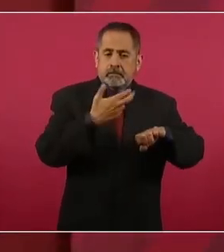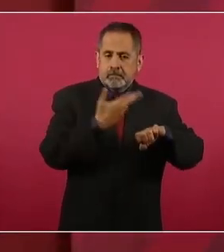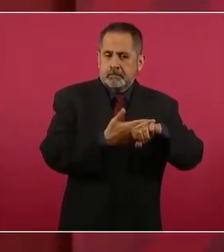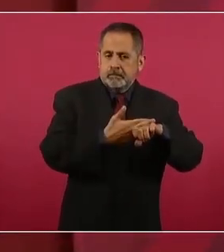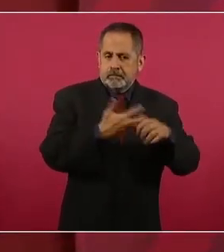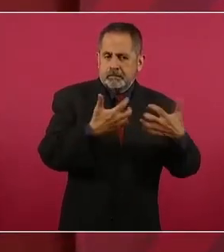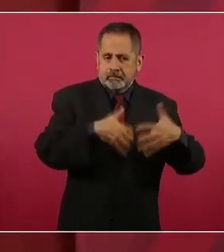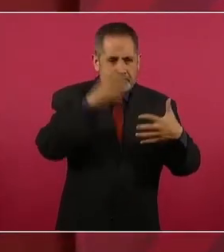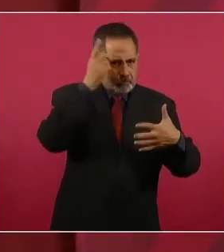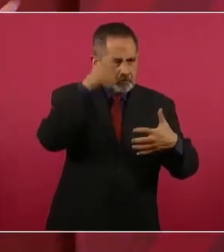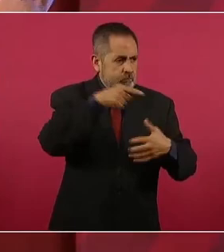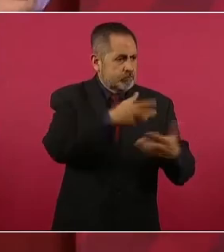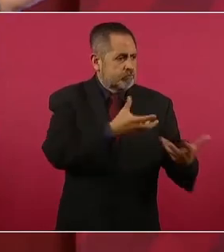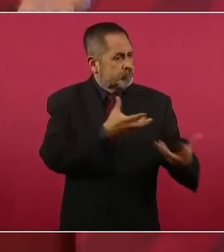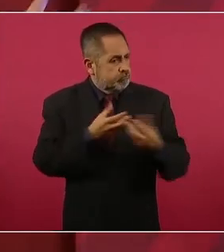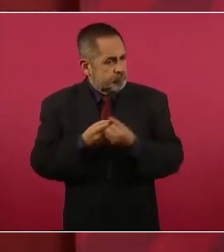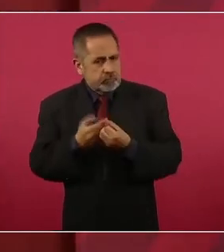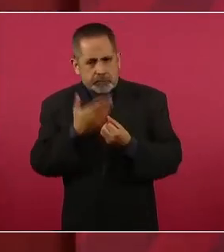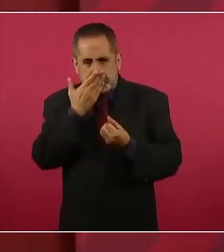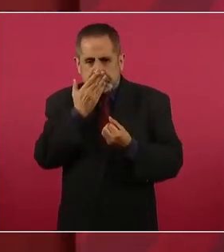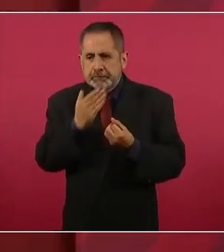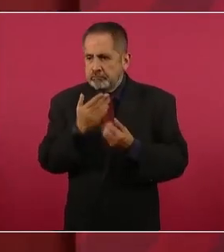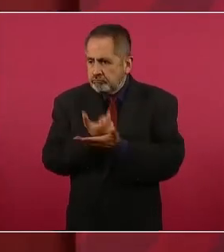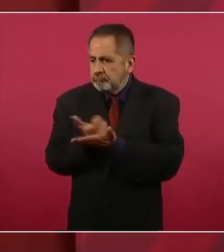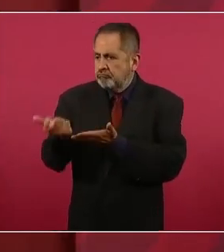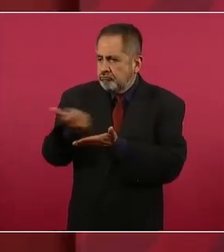con los empresarios, logramos esto.